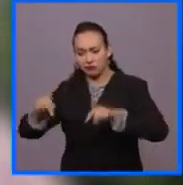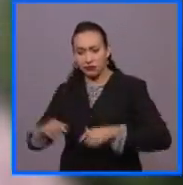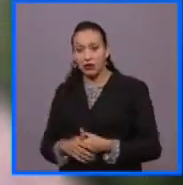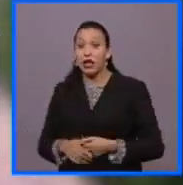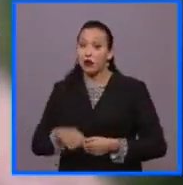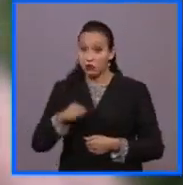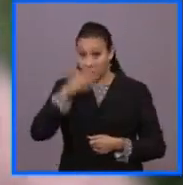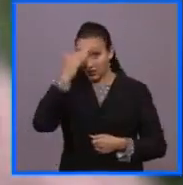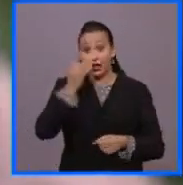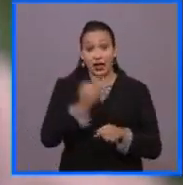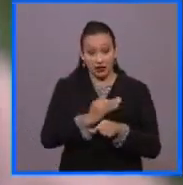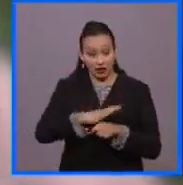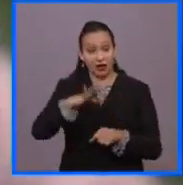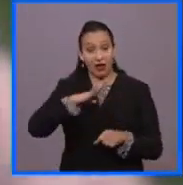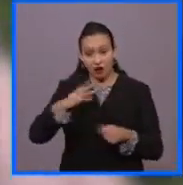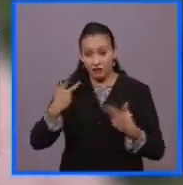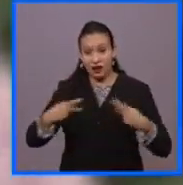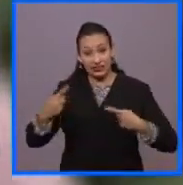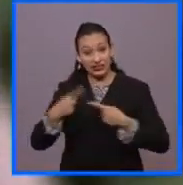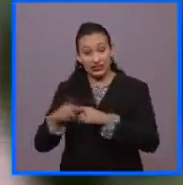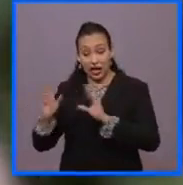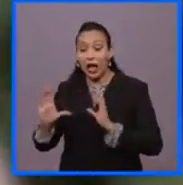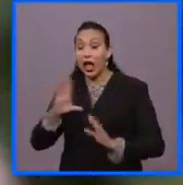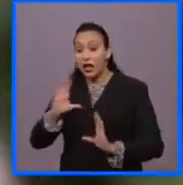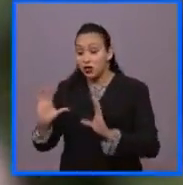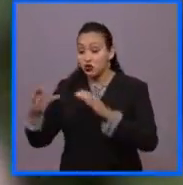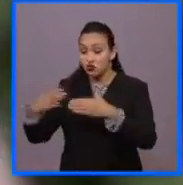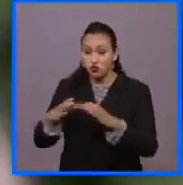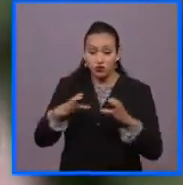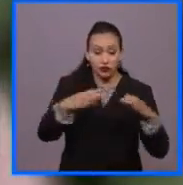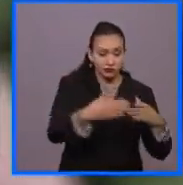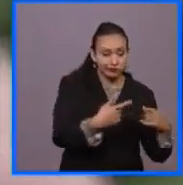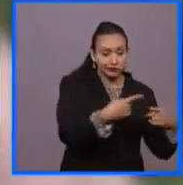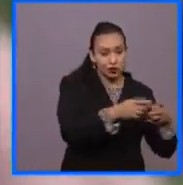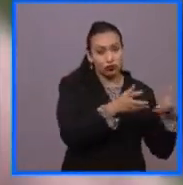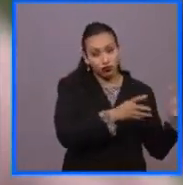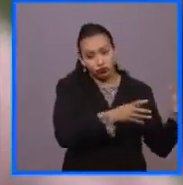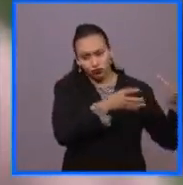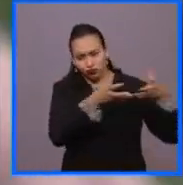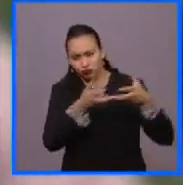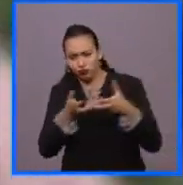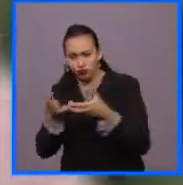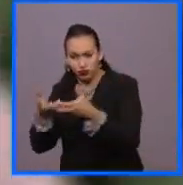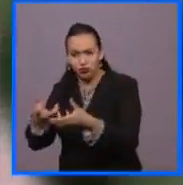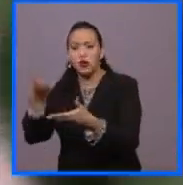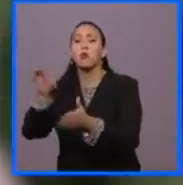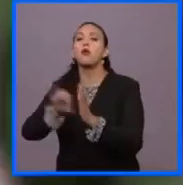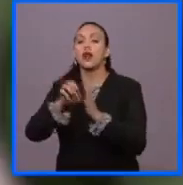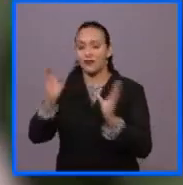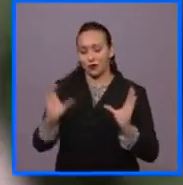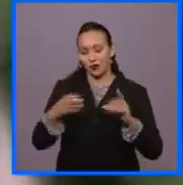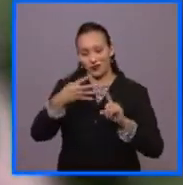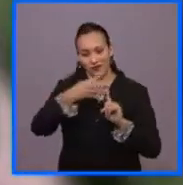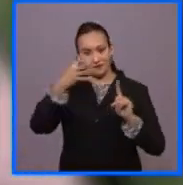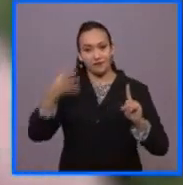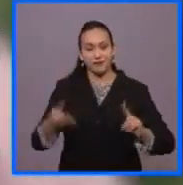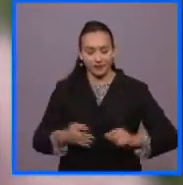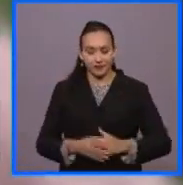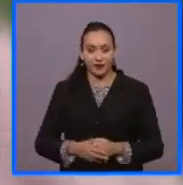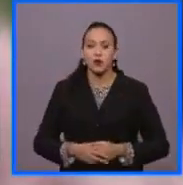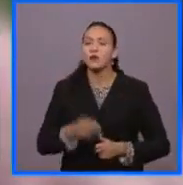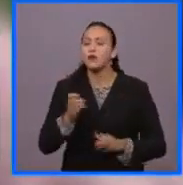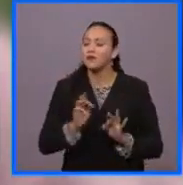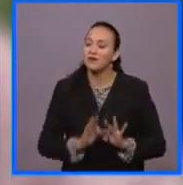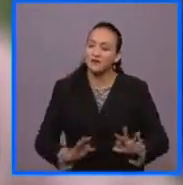personas en movilidad existen diferentes comunidades, diferentes vulnerabilidades, entre ellas la comunidad LGBT. Es